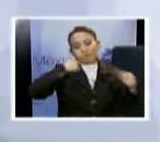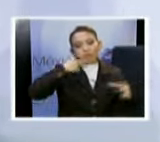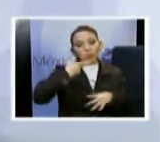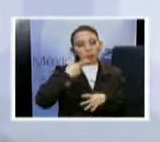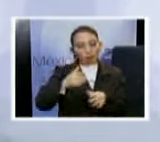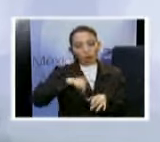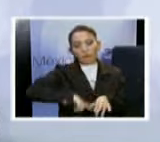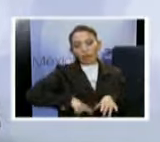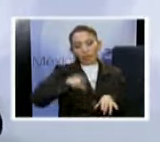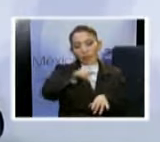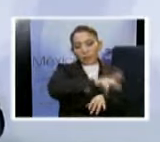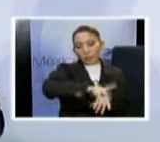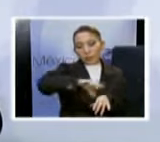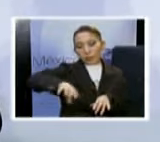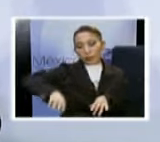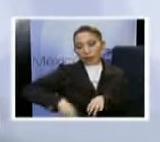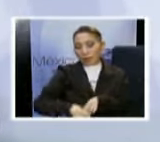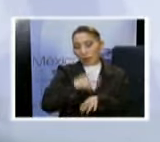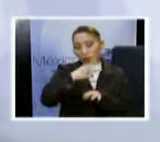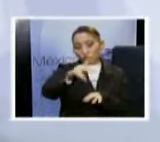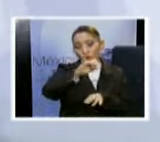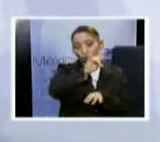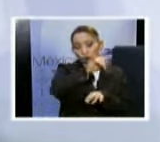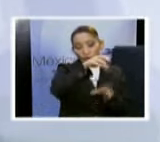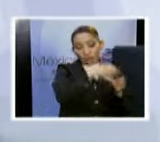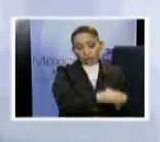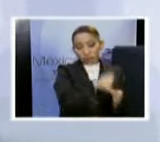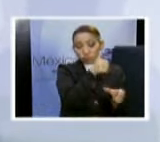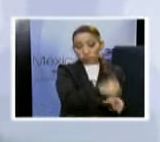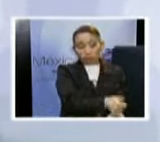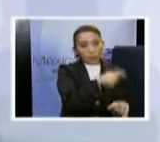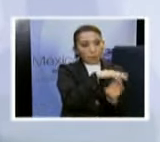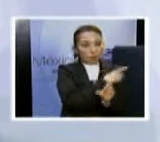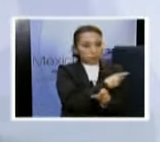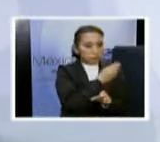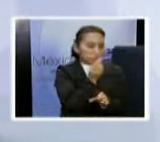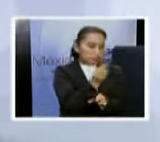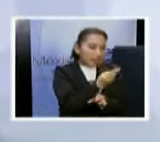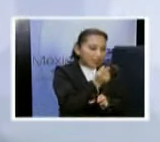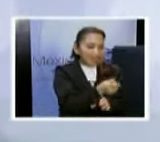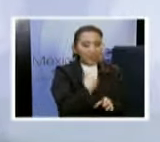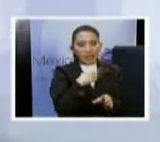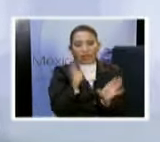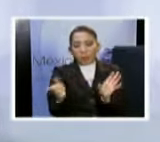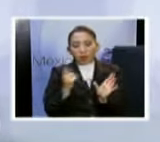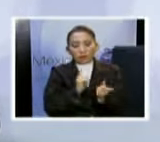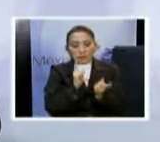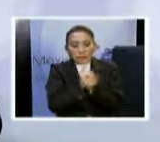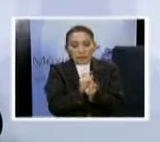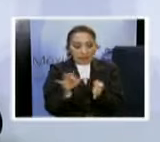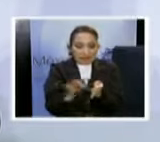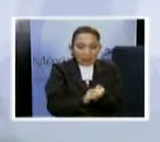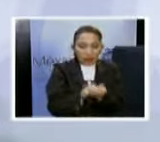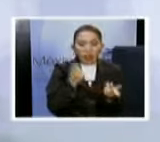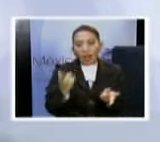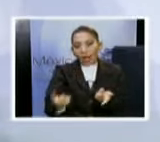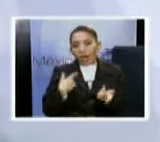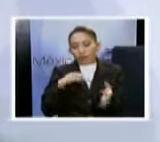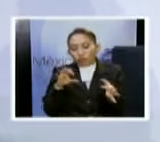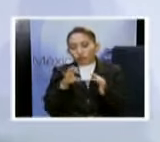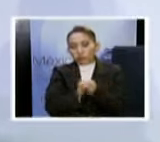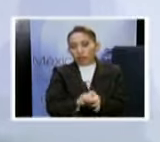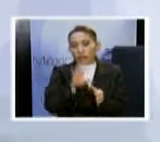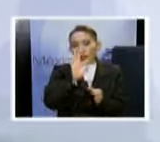político con los gobiernos provinciales, pues los consulados somos, por necesidad, los interlocutores más cercanos. Nos constituimos